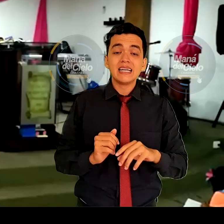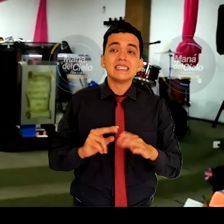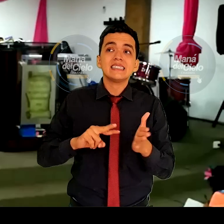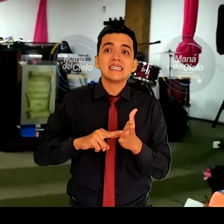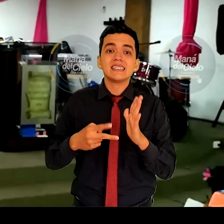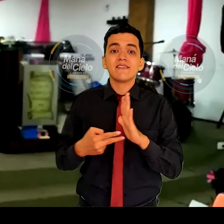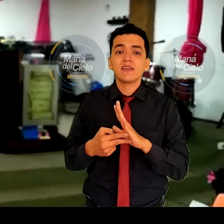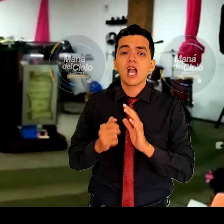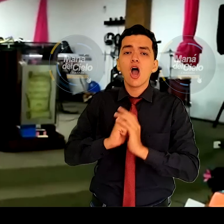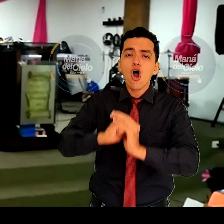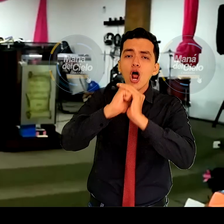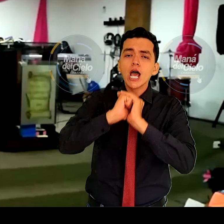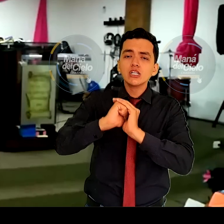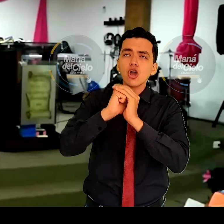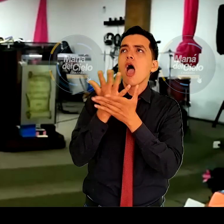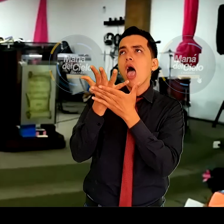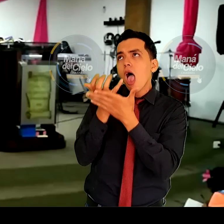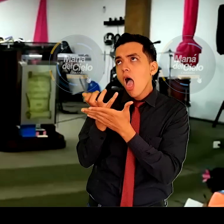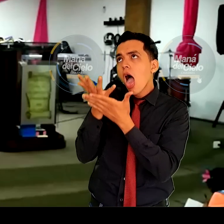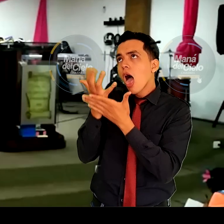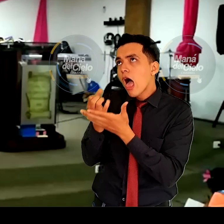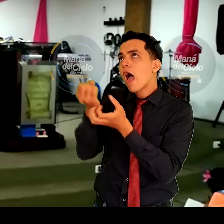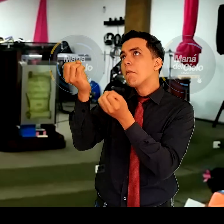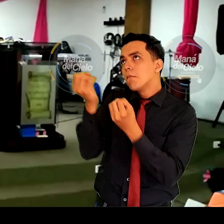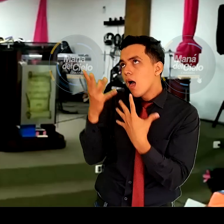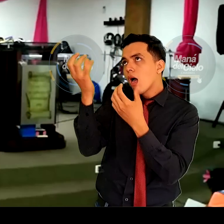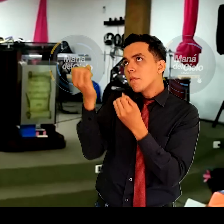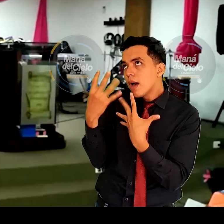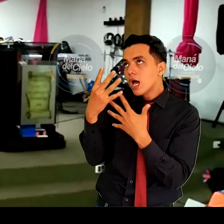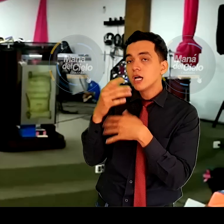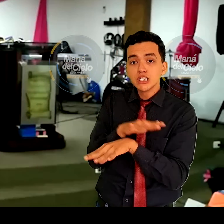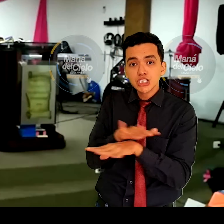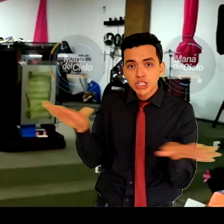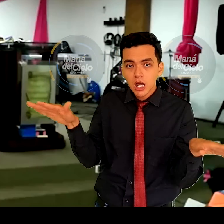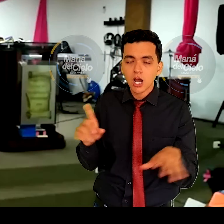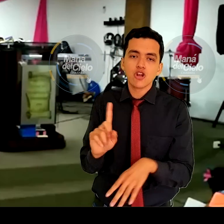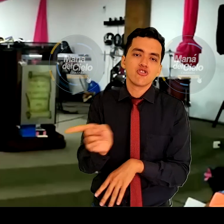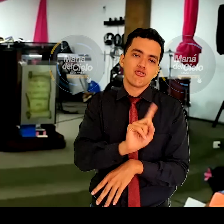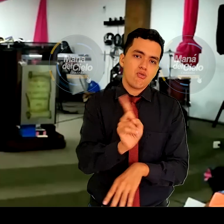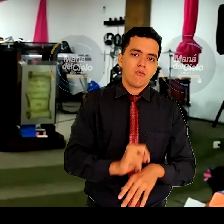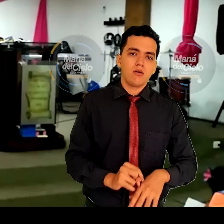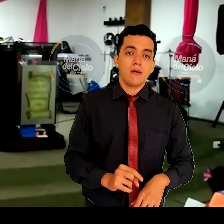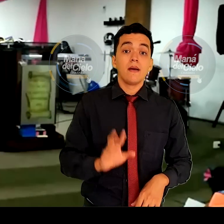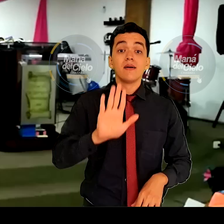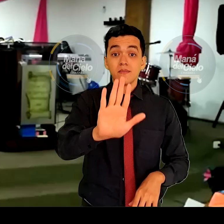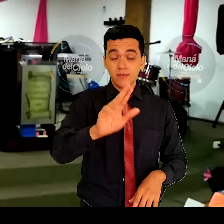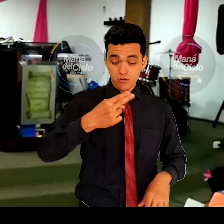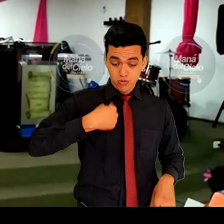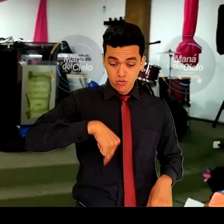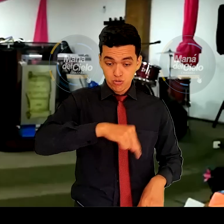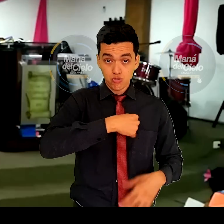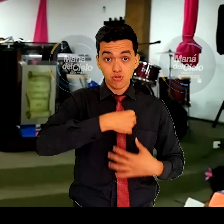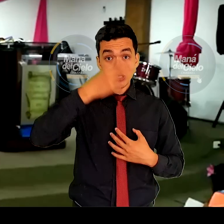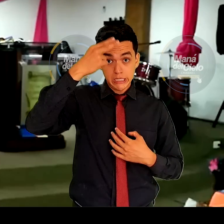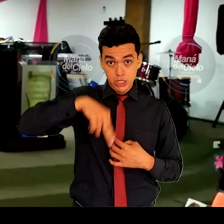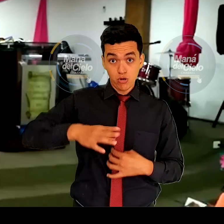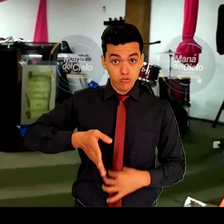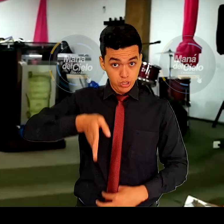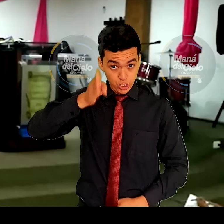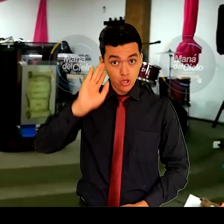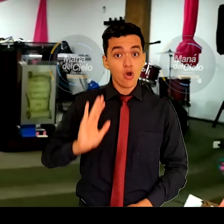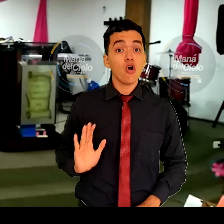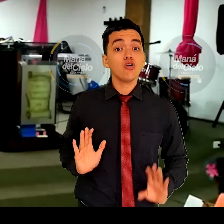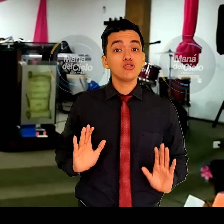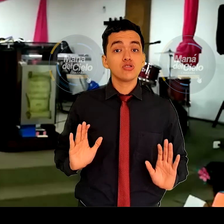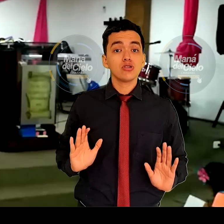medio para satisfacer necesidades materiales. Ya con el solo hecho de ser hijos de Dios tenemos derecho a las